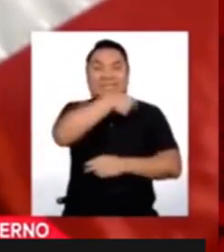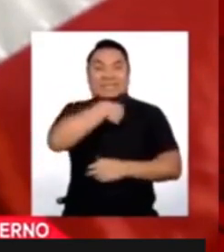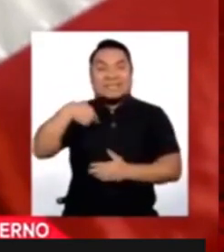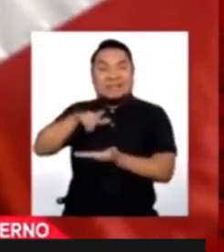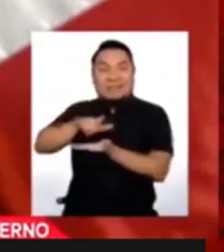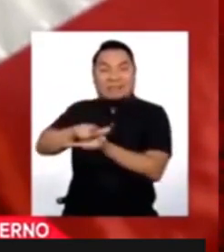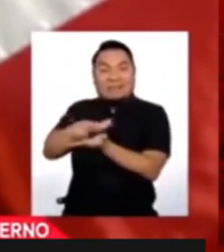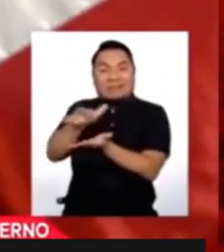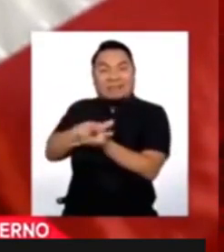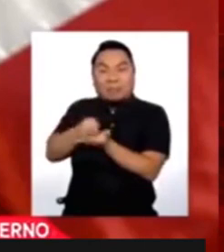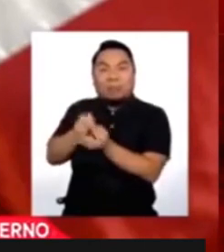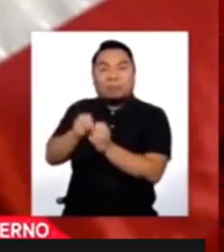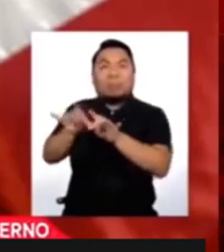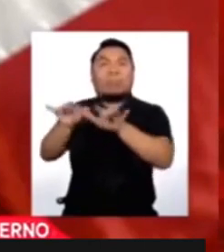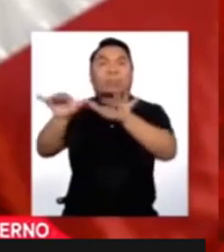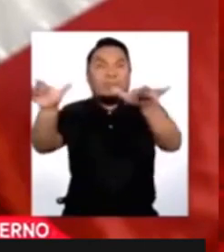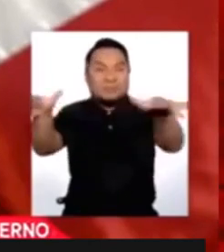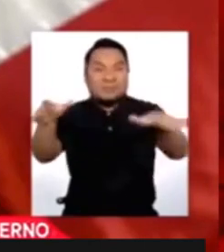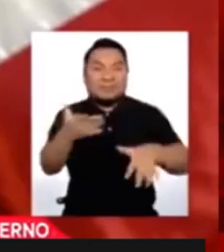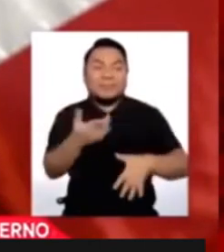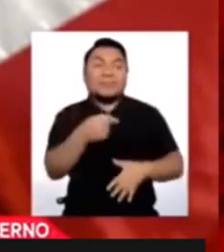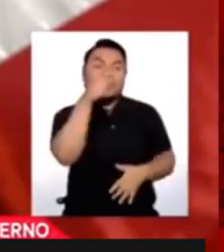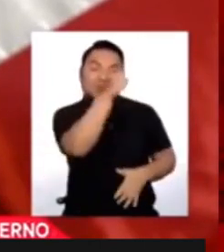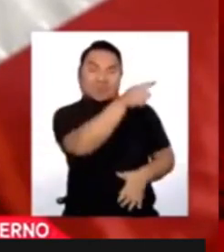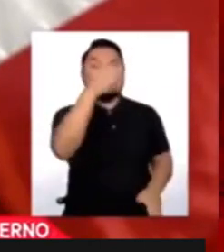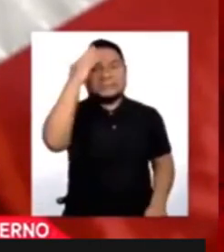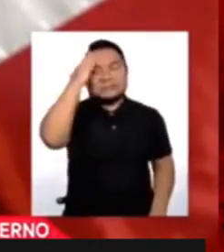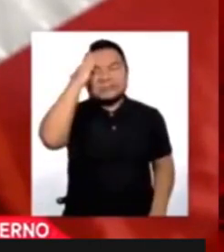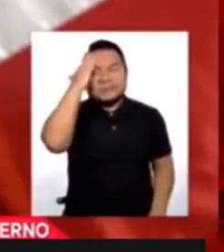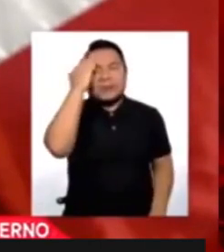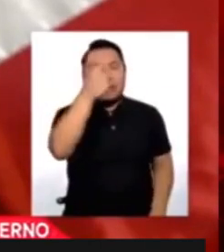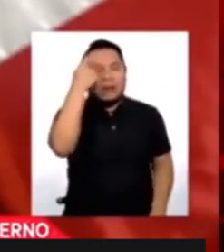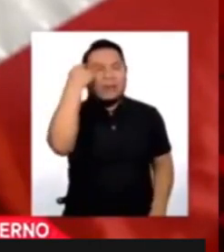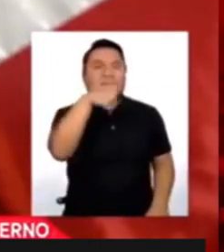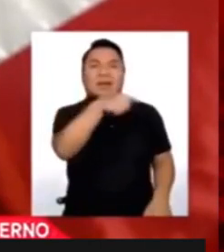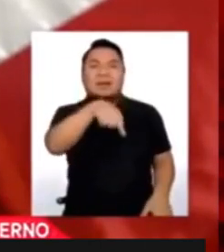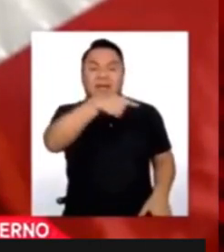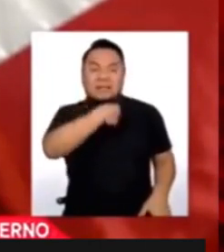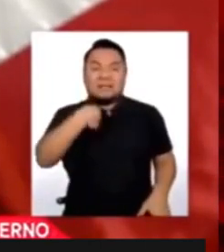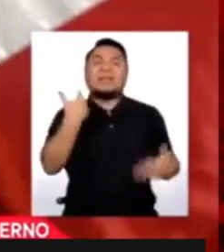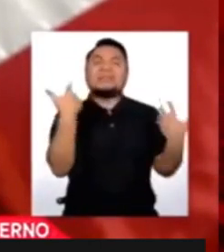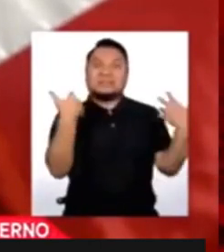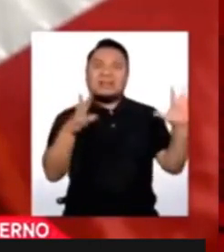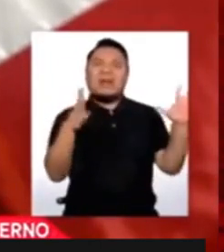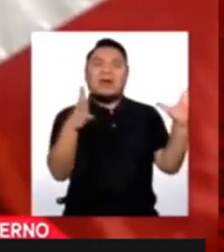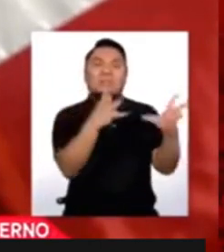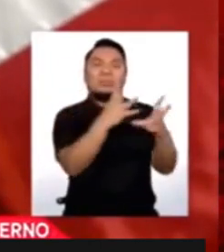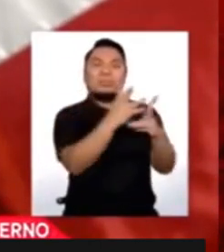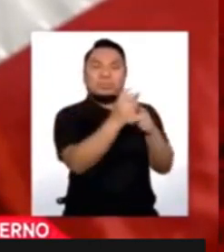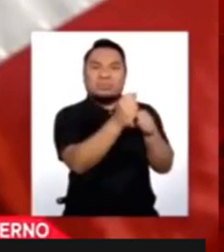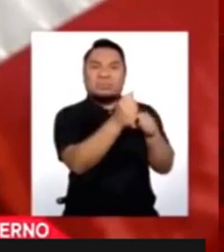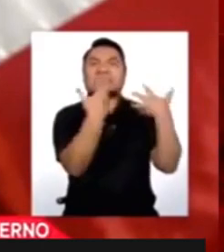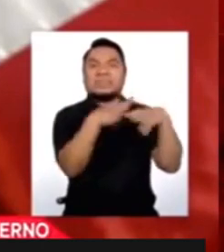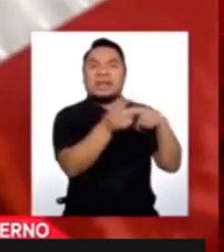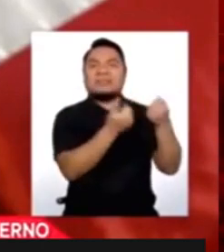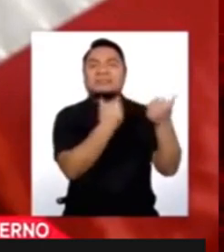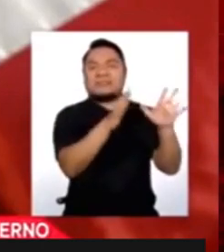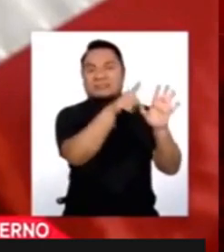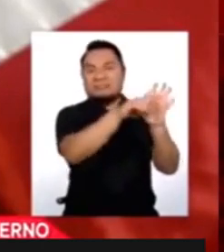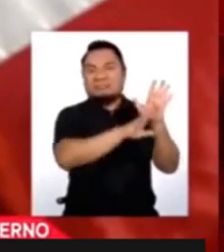consecuencia tenemos mucho que recibir de parte de China como recomendación y como